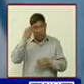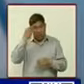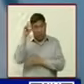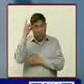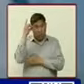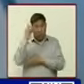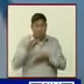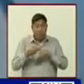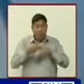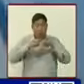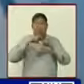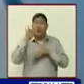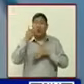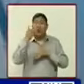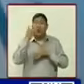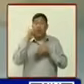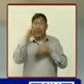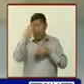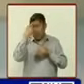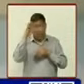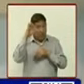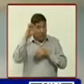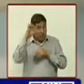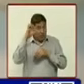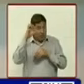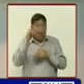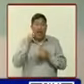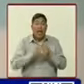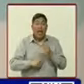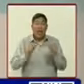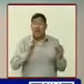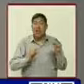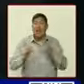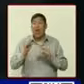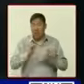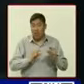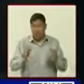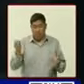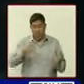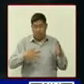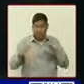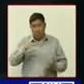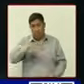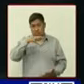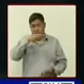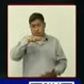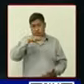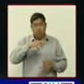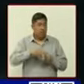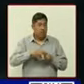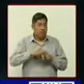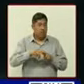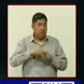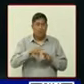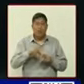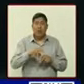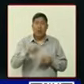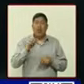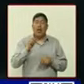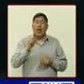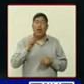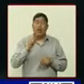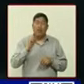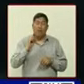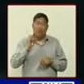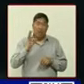en 10 centavos el impuesto a cada quintal de salitre, que era embolsado por la compañía de salitre y ferrocarril de Antofagasta en el